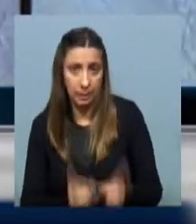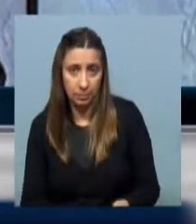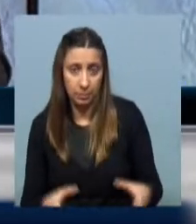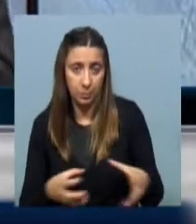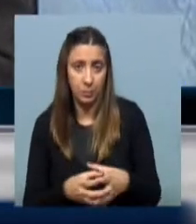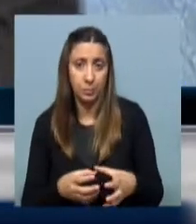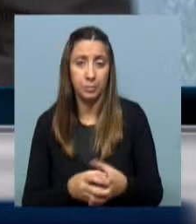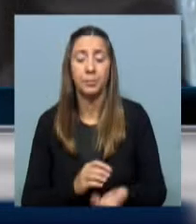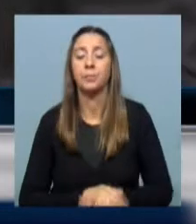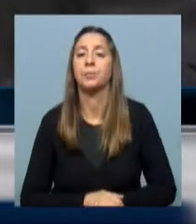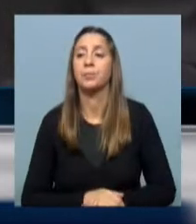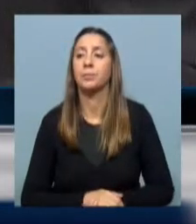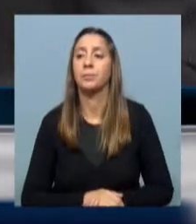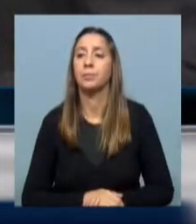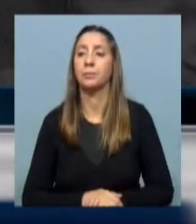comité. Es así.